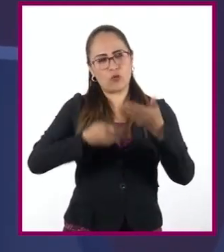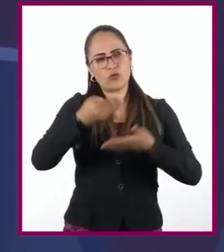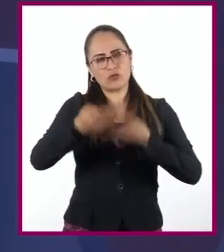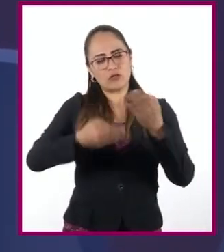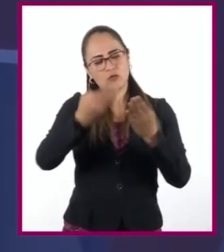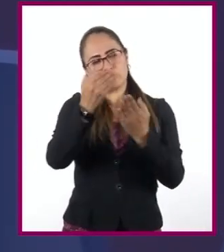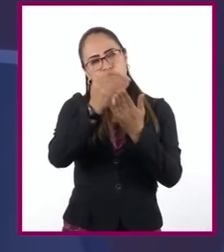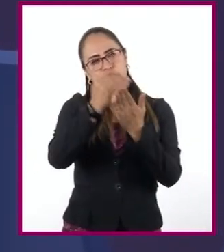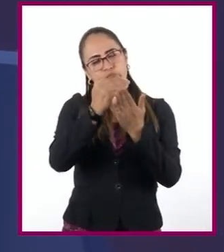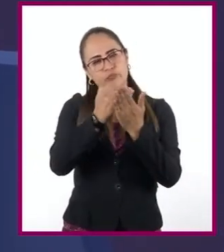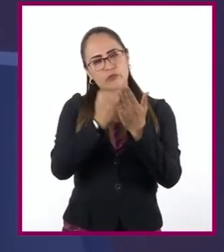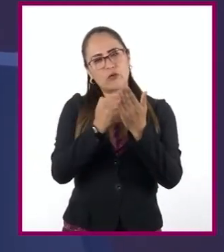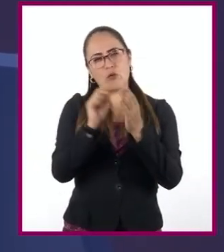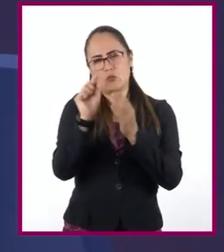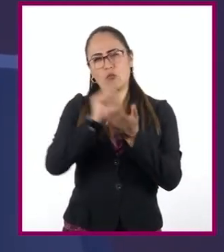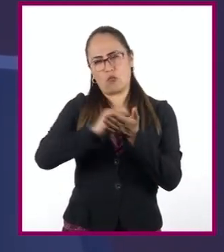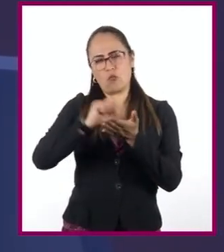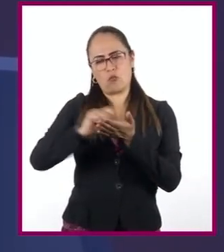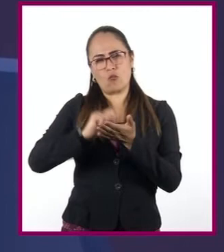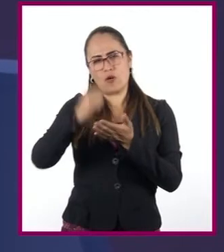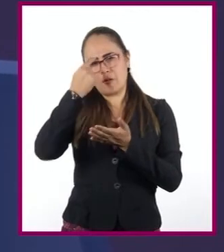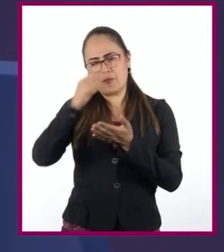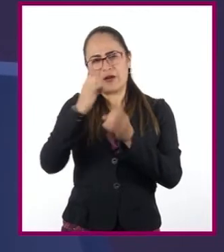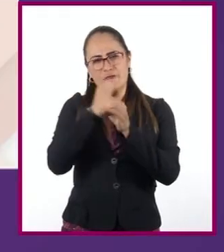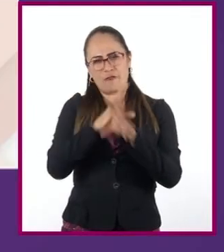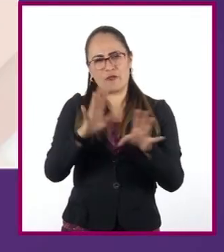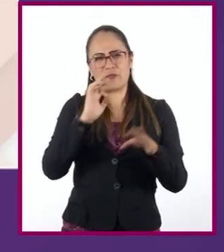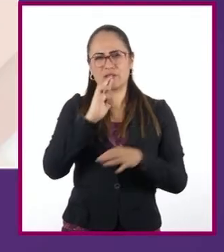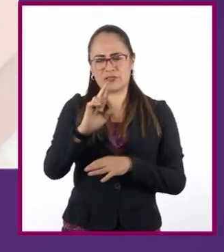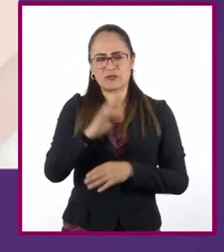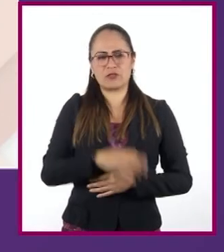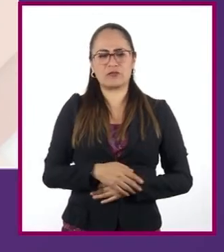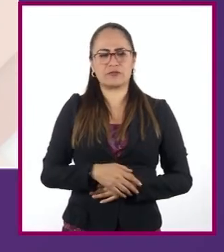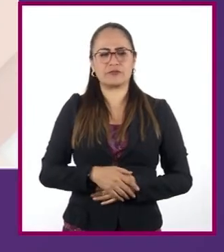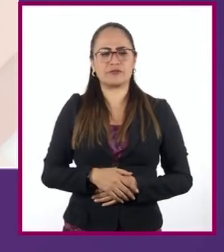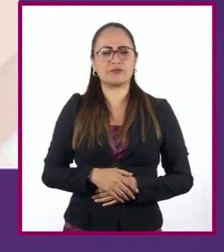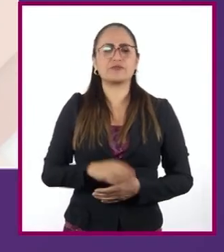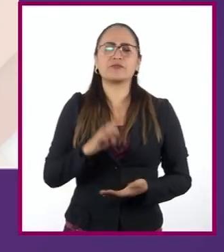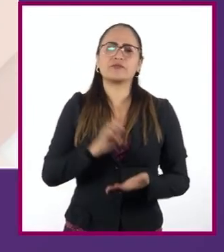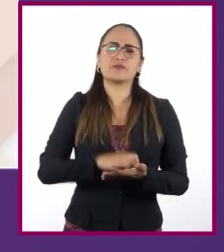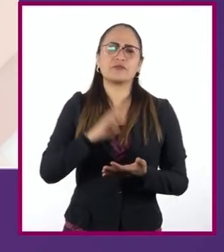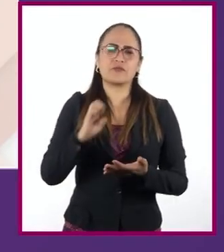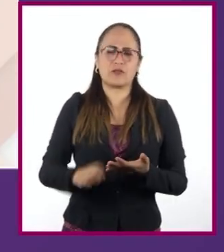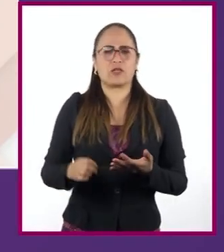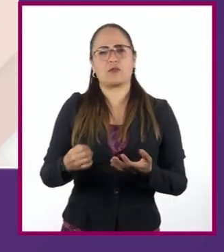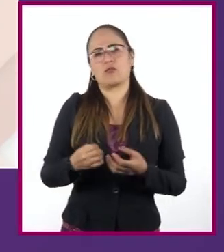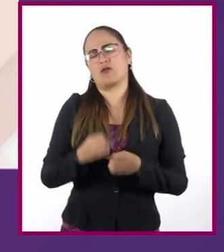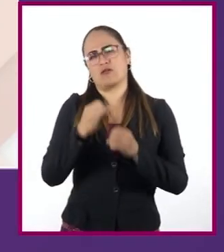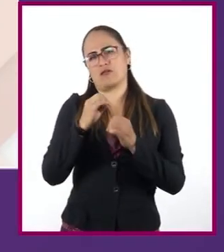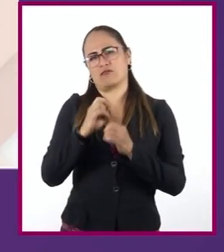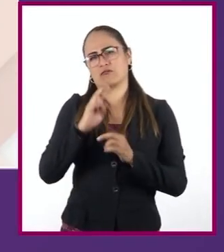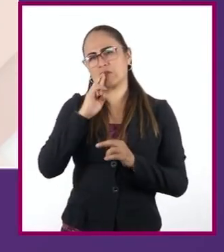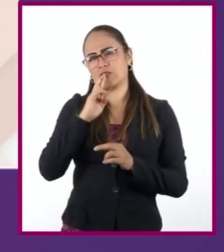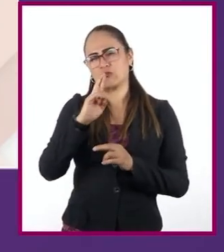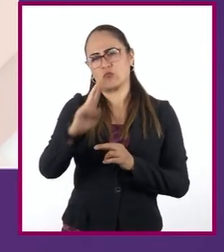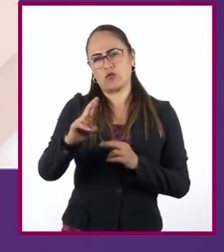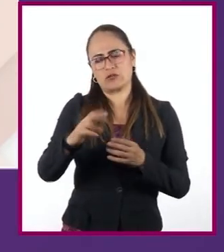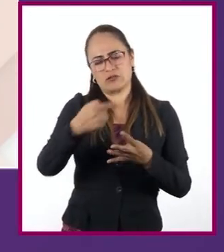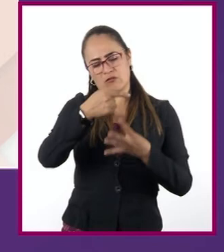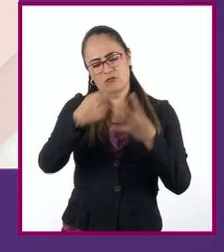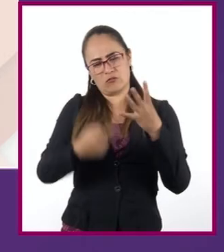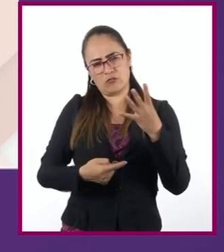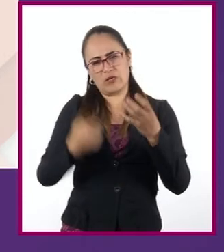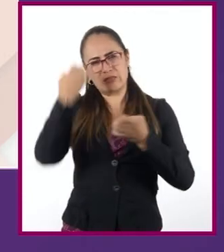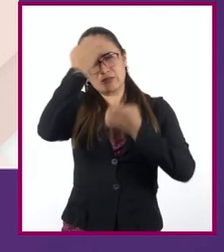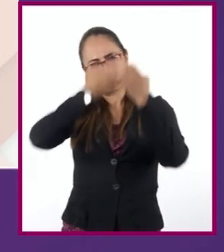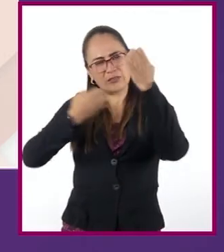siguieron para el análisis de los resultados. Por ejemplo, los resultados obtenidos fueron analizados a